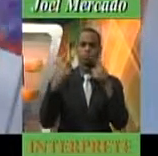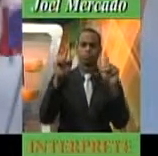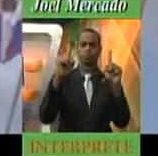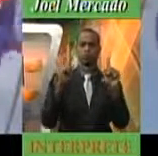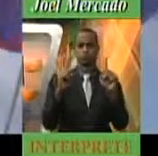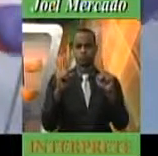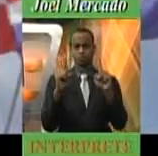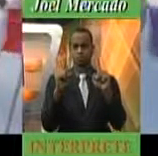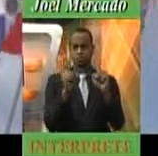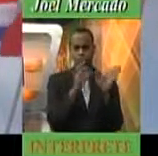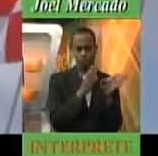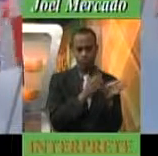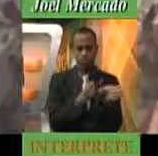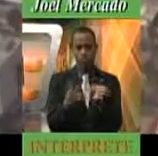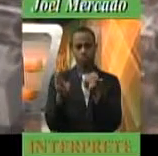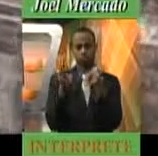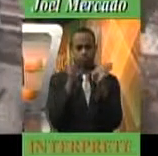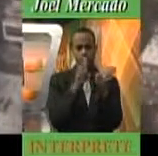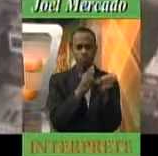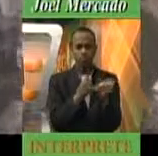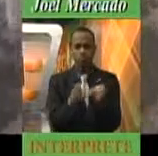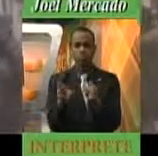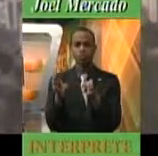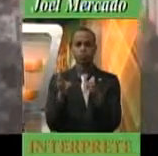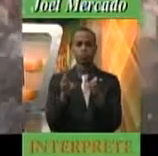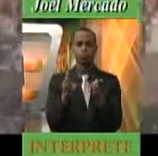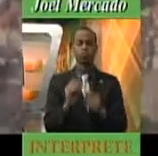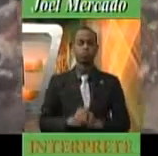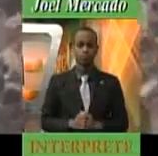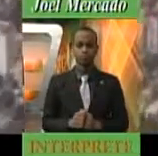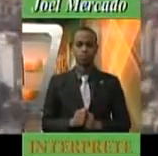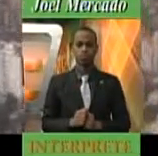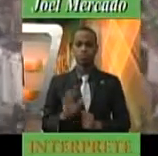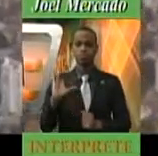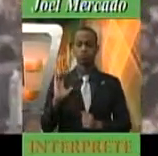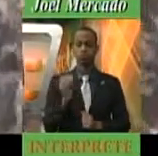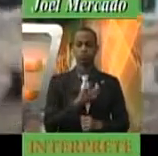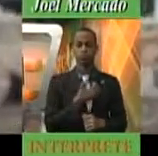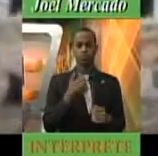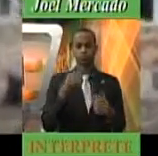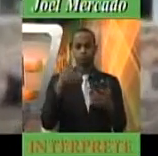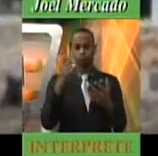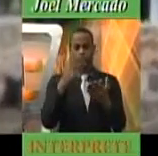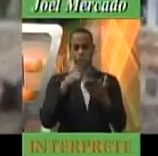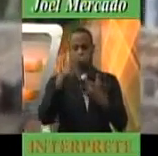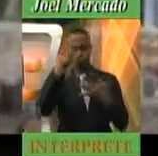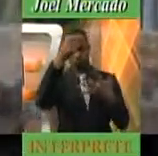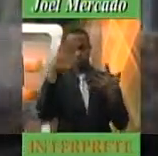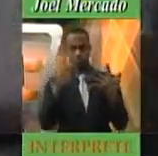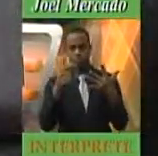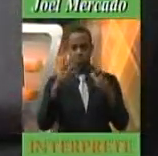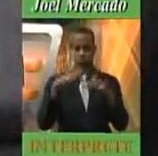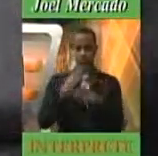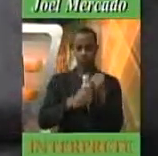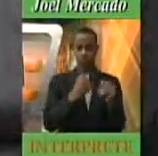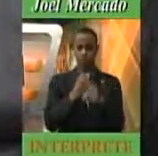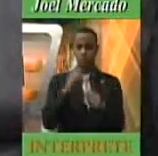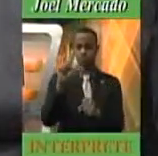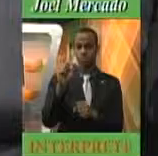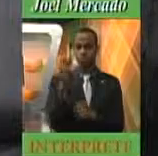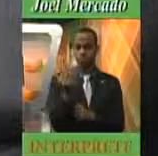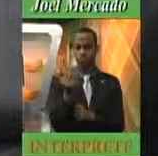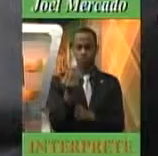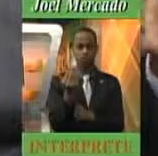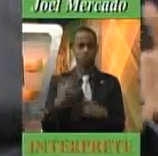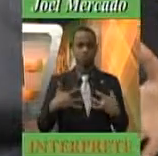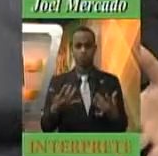reflejado en nuestro plan estratégico, nuestro plan operativo, qué es lo que tenemos para el 2015 de acuerdo a ese plan,